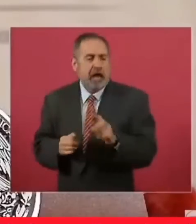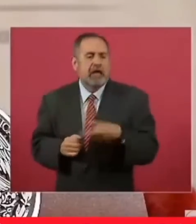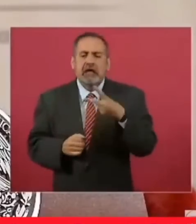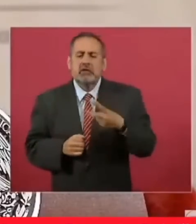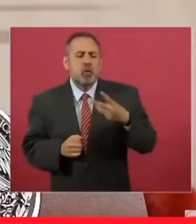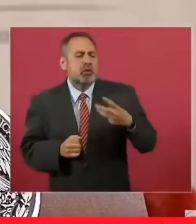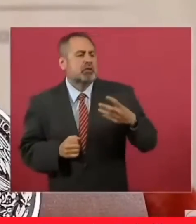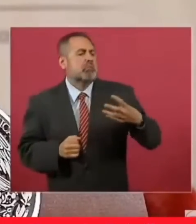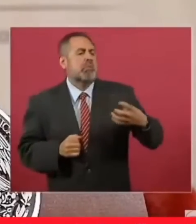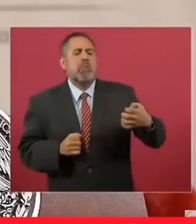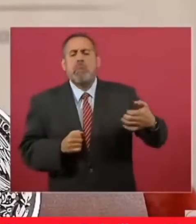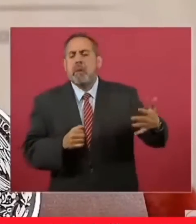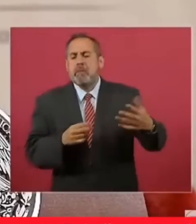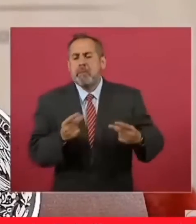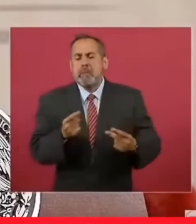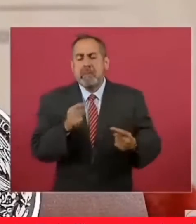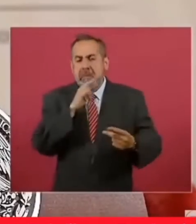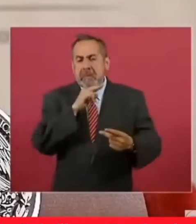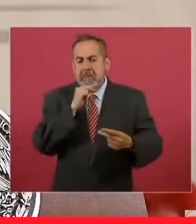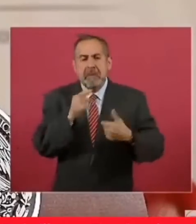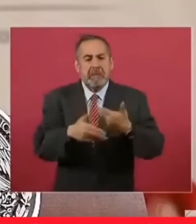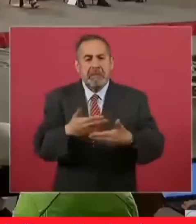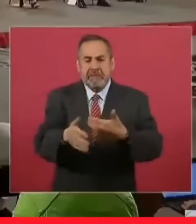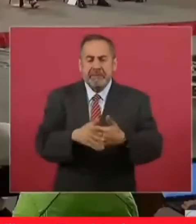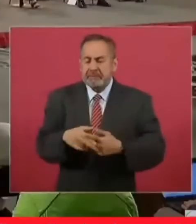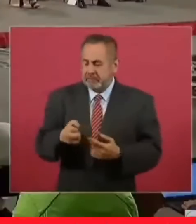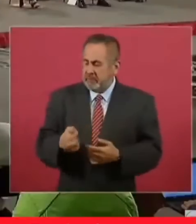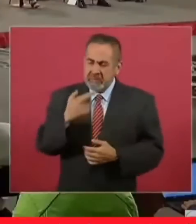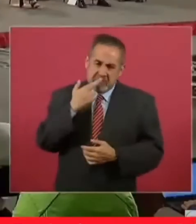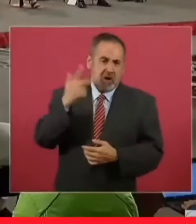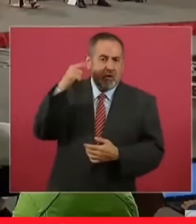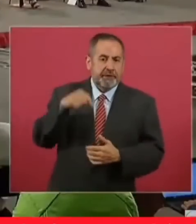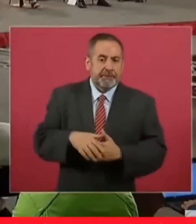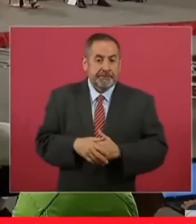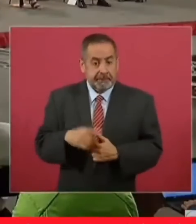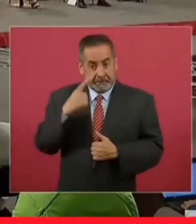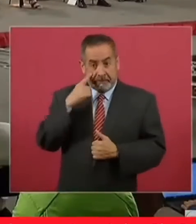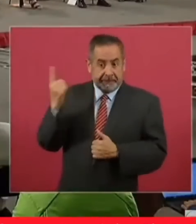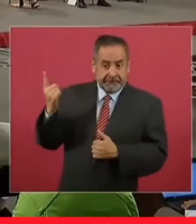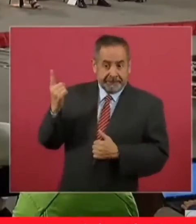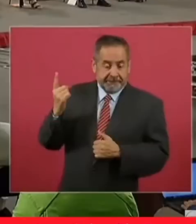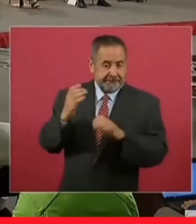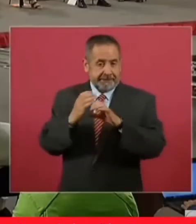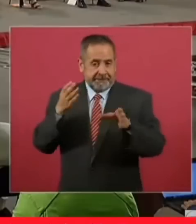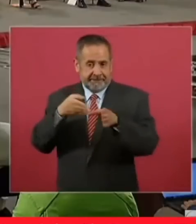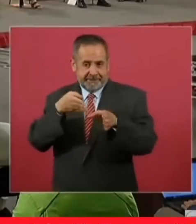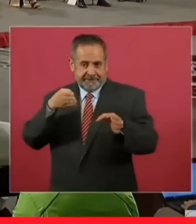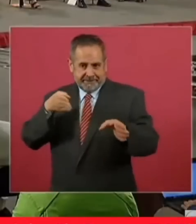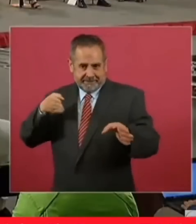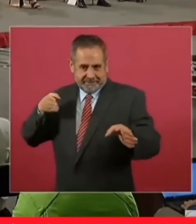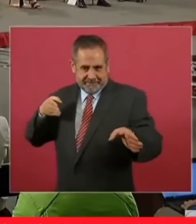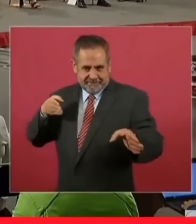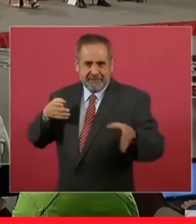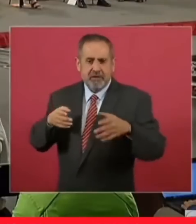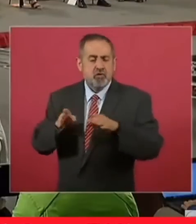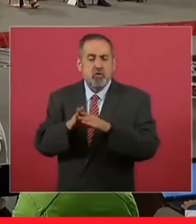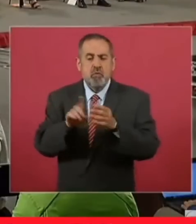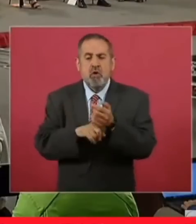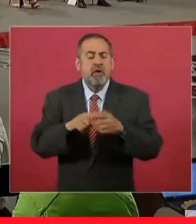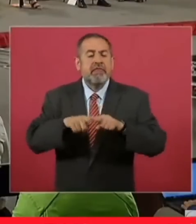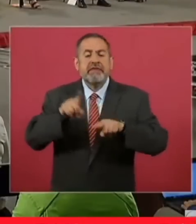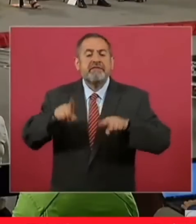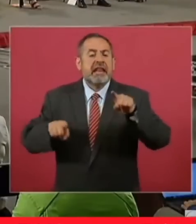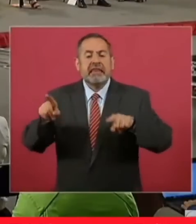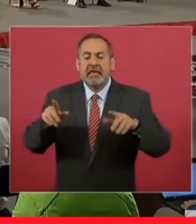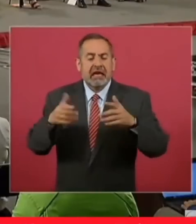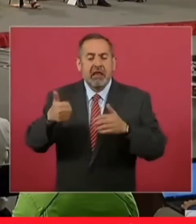el mejor tren que podamos tener en este país. Y están aquí los coches. Las capacidades varían.